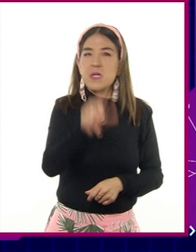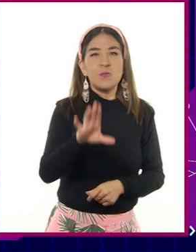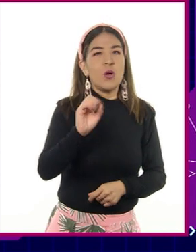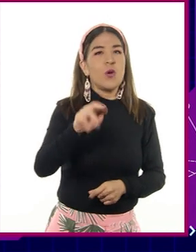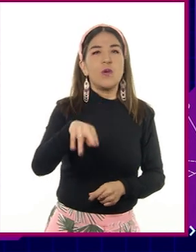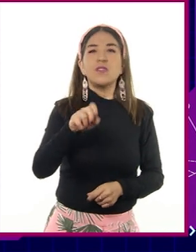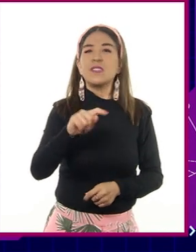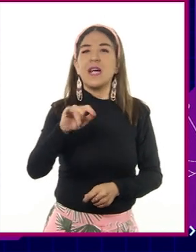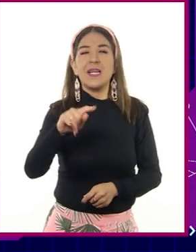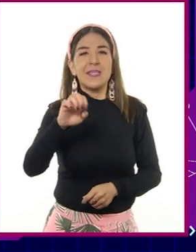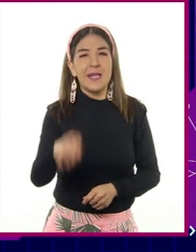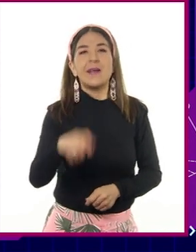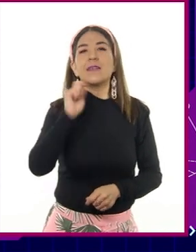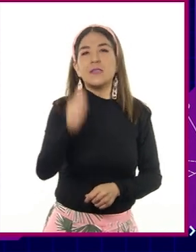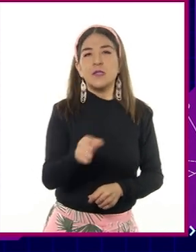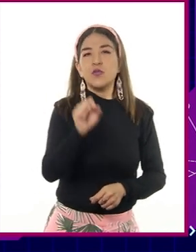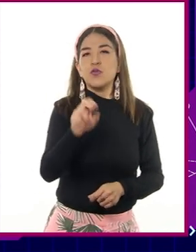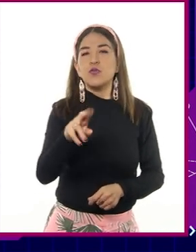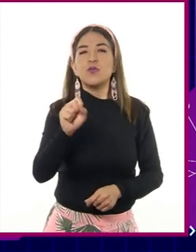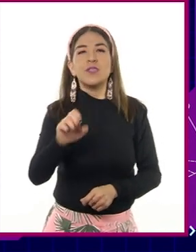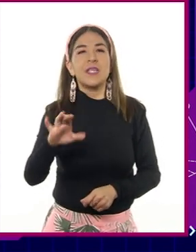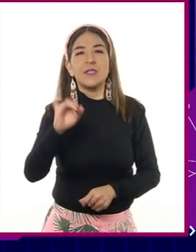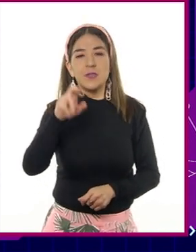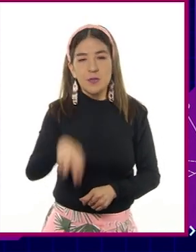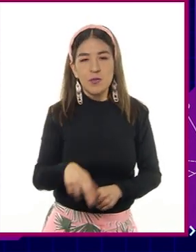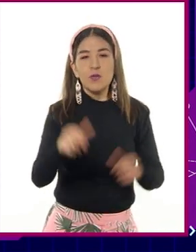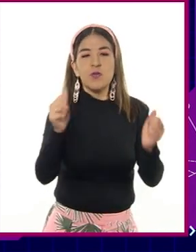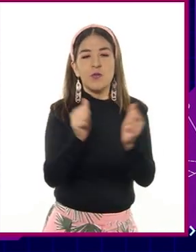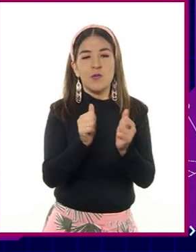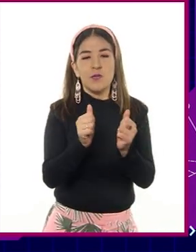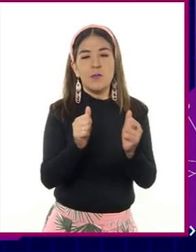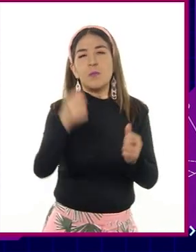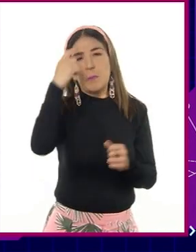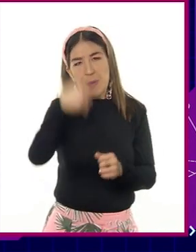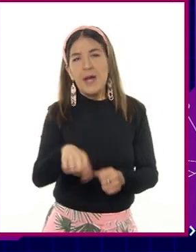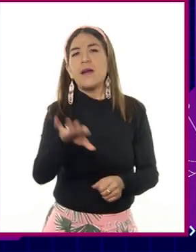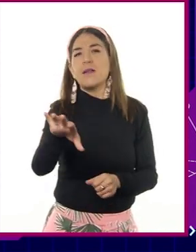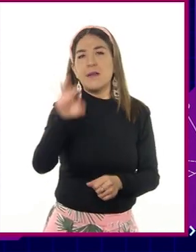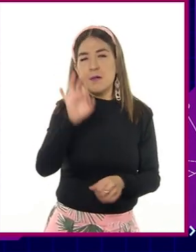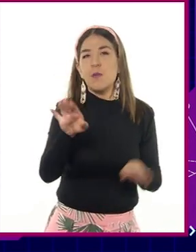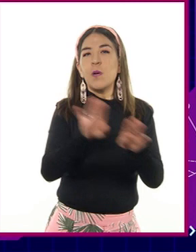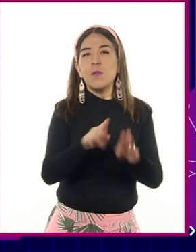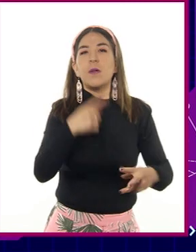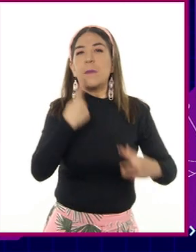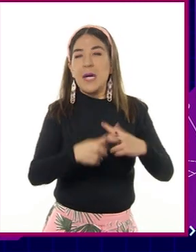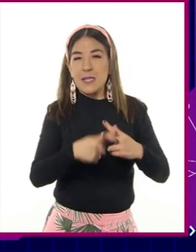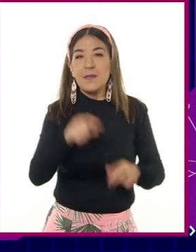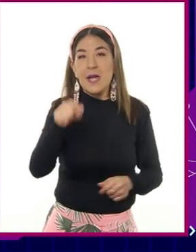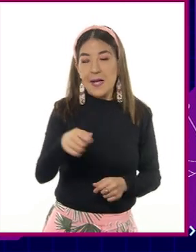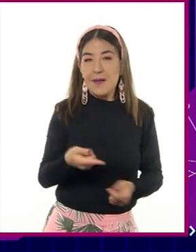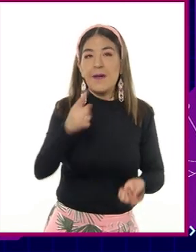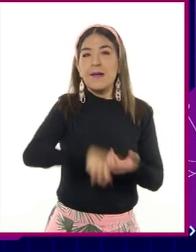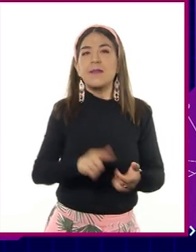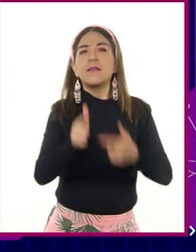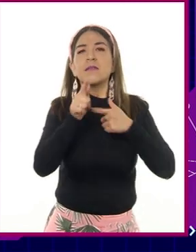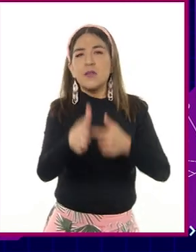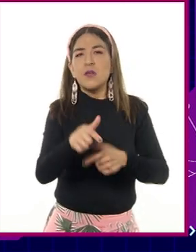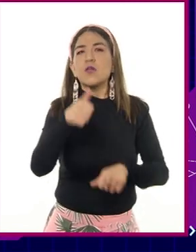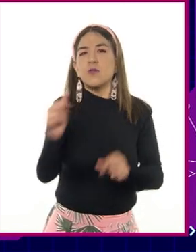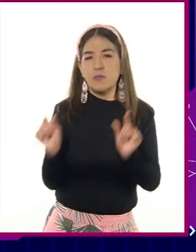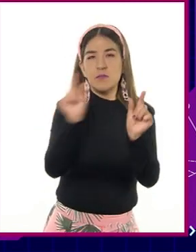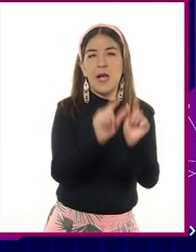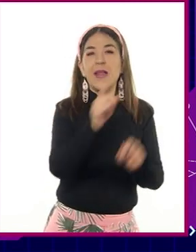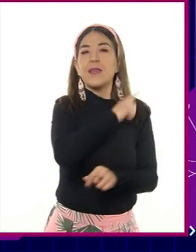se le llama sucesiones con progresión aritmética. Para obtener cualquier término de una sucesión es